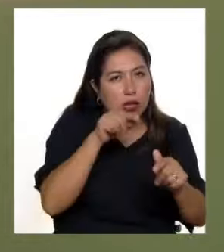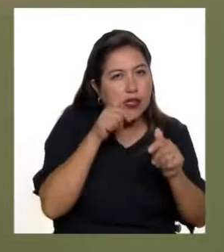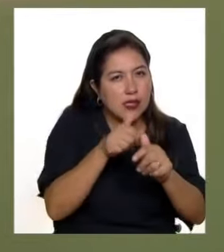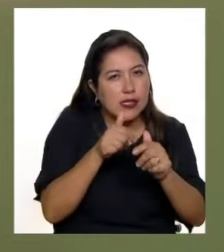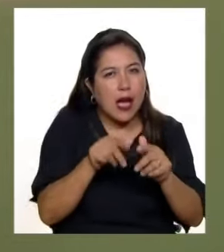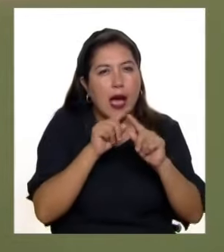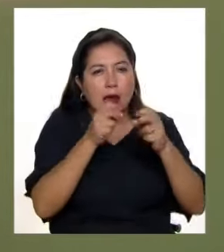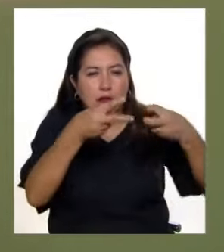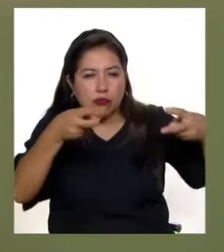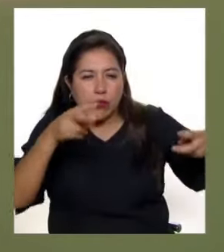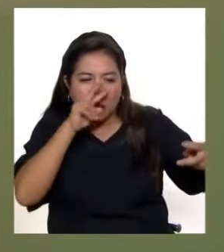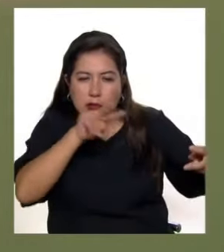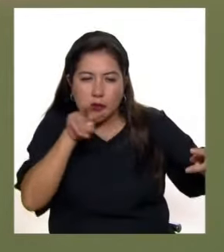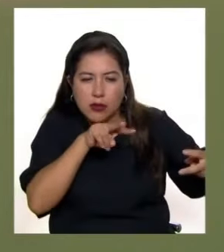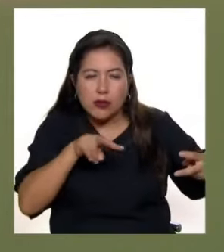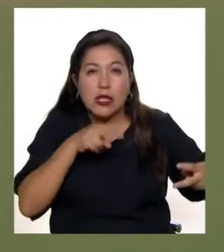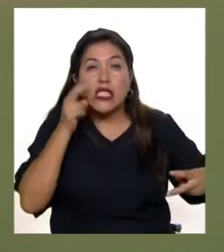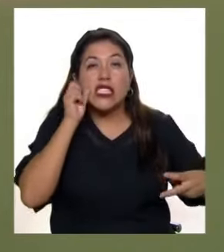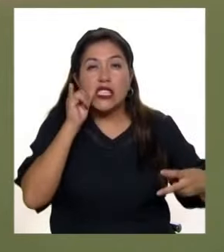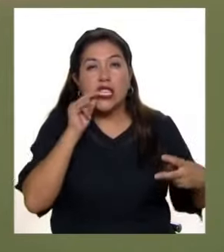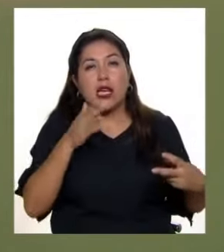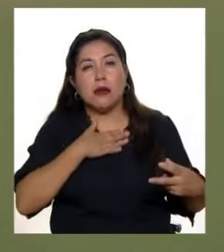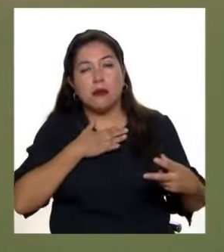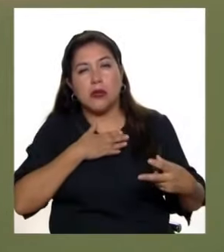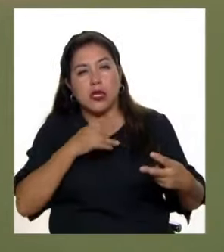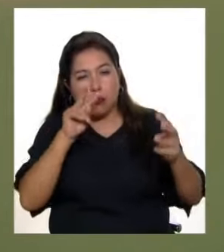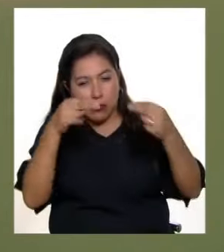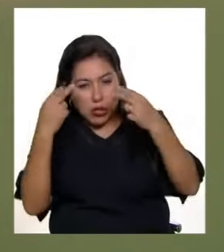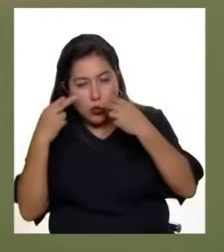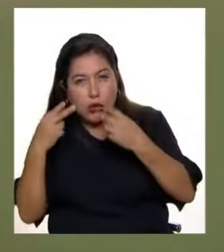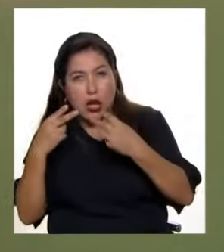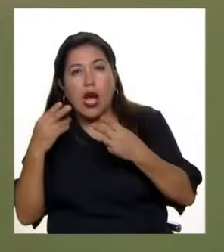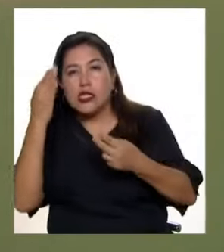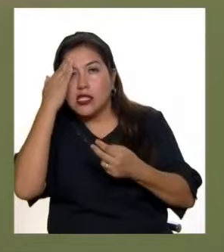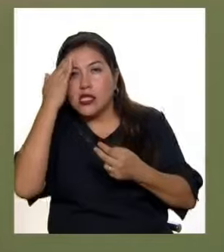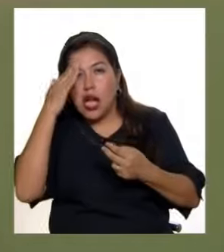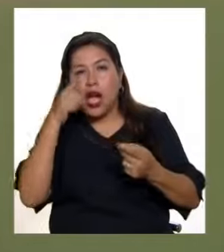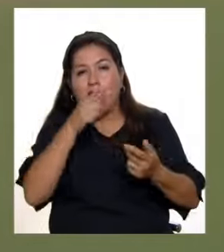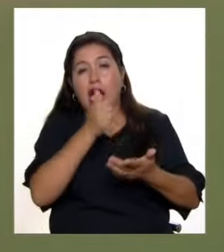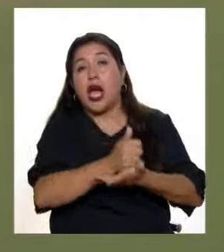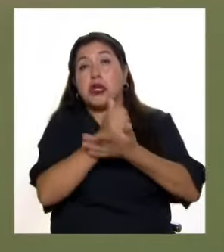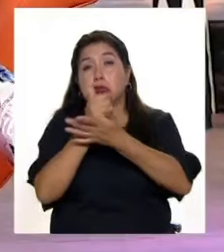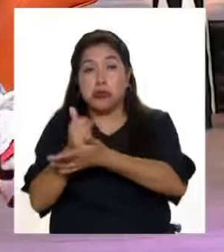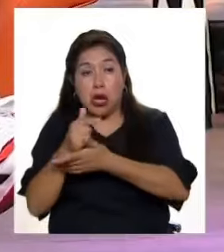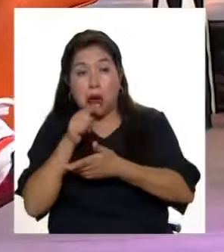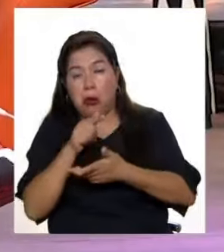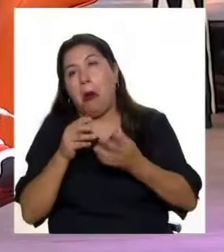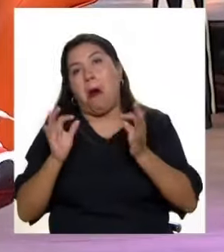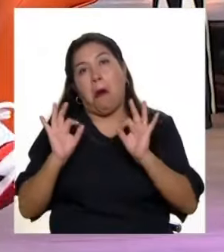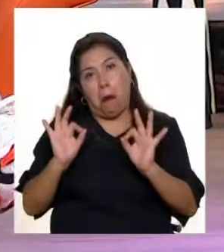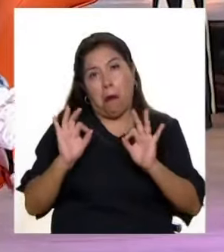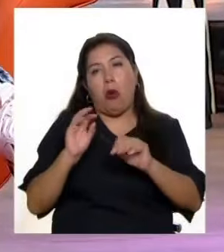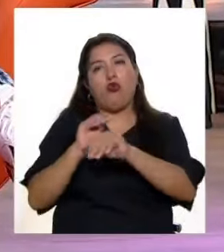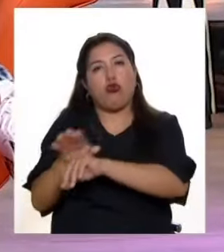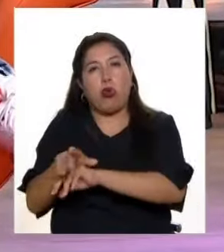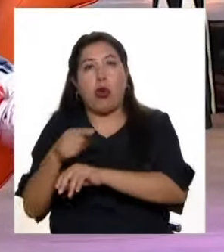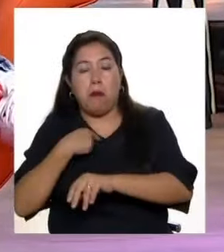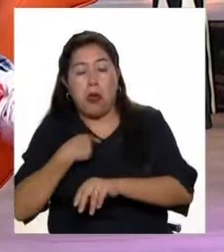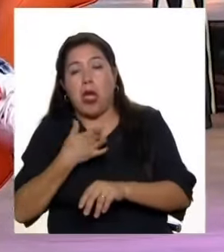comentarios, vean en las publicaciones, si es su audiencia, ¿no? Claro. Entonces, con ellos una colaboración será siempre bien efectiva. Y eso es importantísimo lo que tú mencionas,